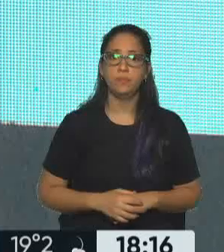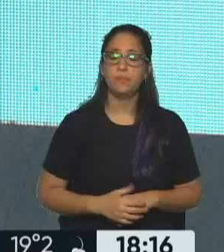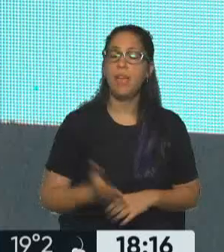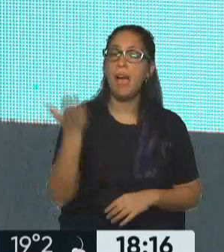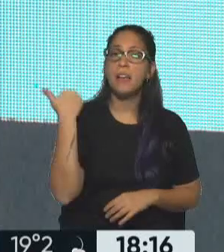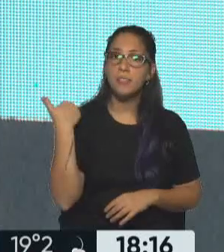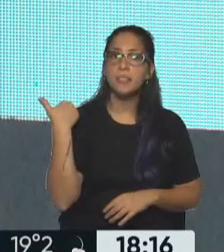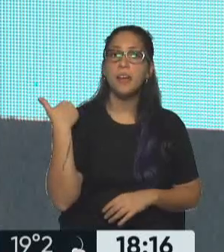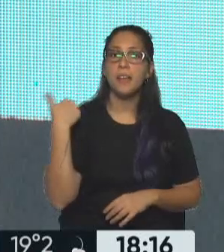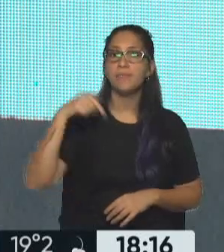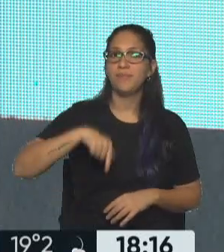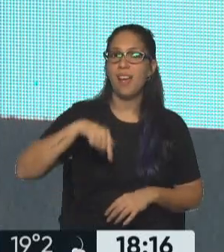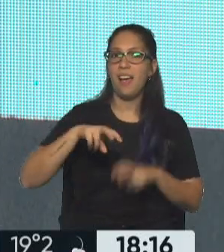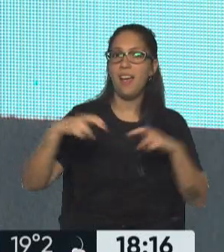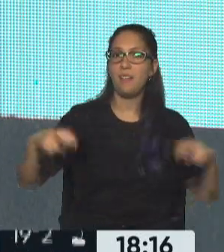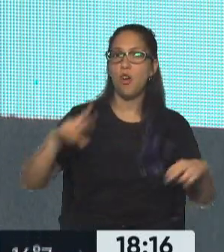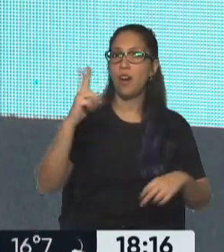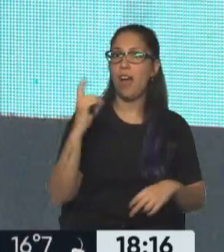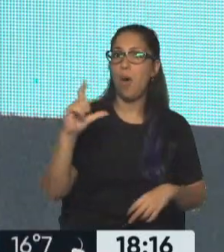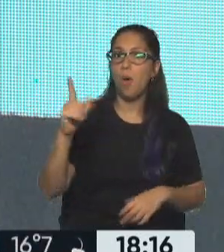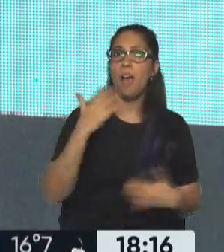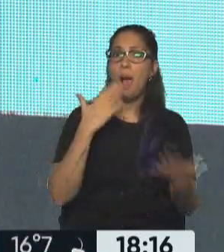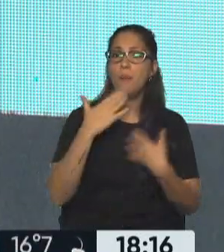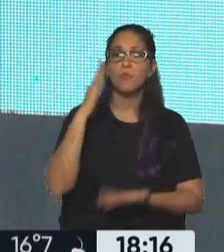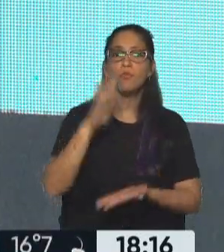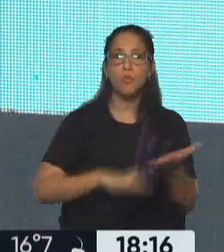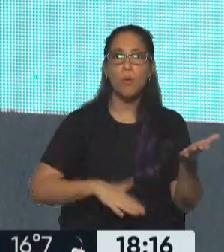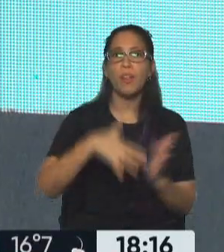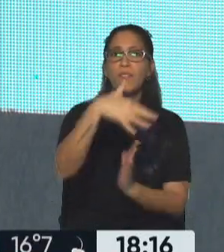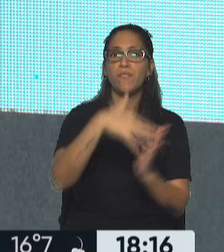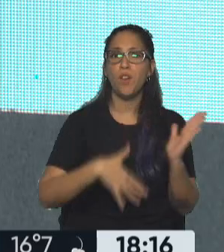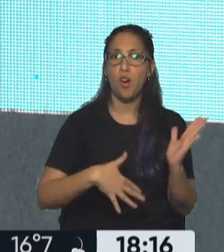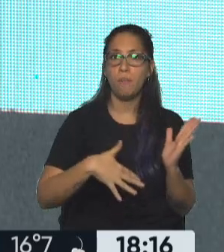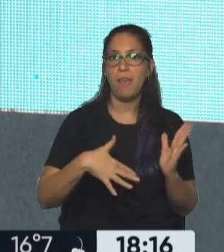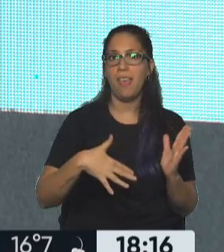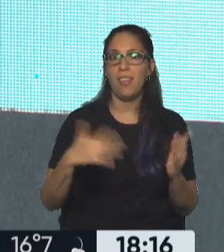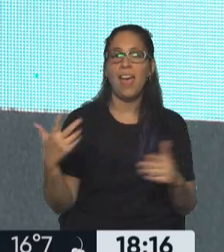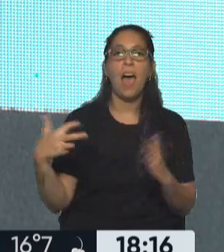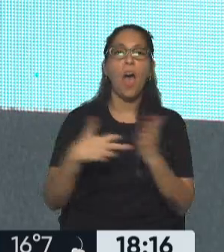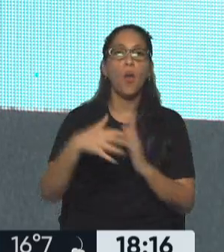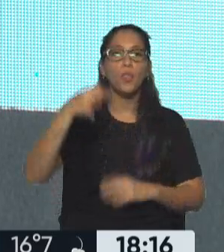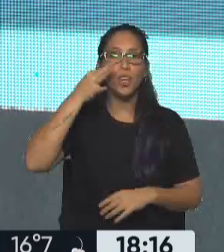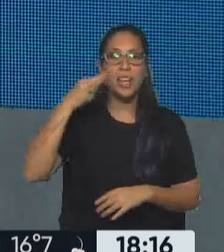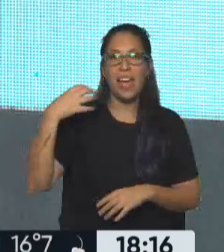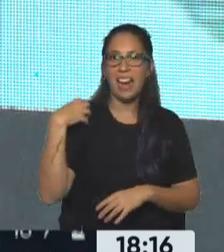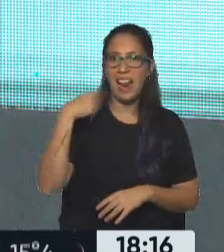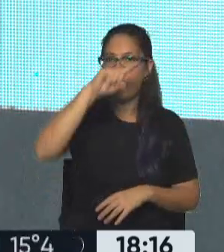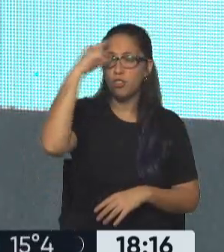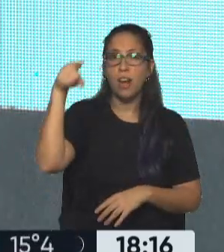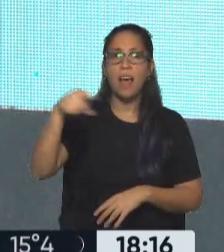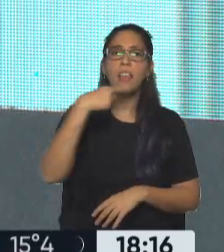Ayer hablábamos aquí con Raúl de la Torre de ese informe de la Auditoría General de la Nación que constataba, ratificaba